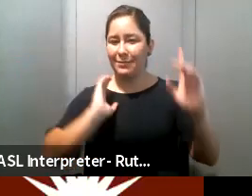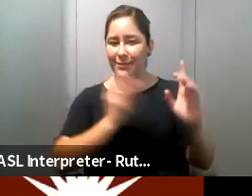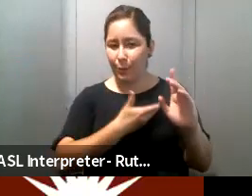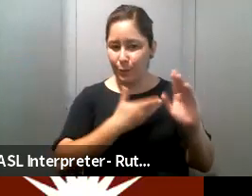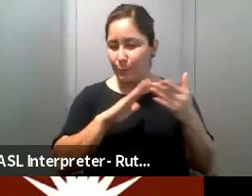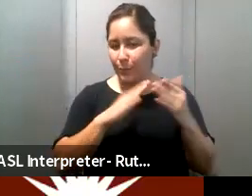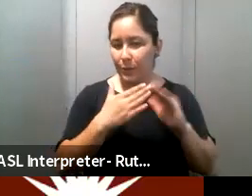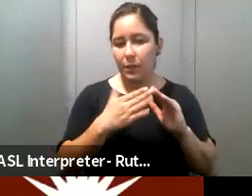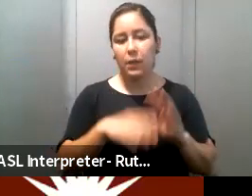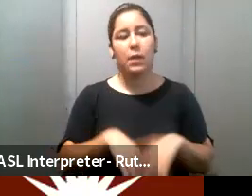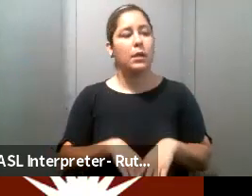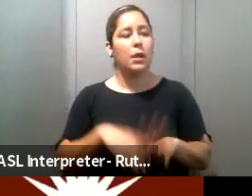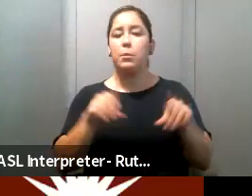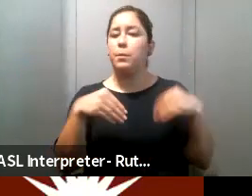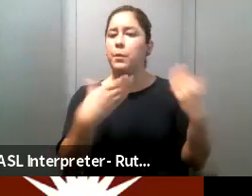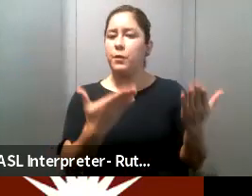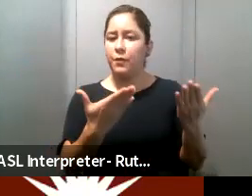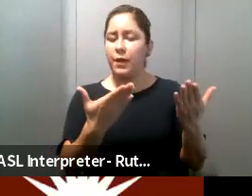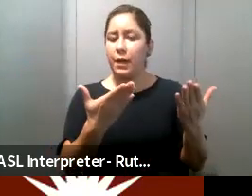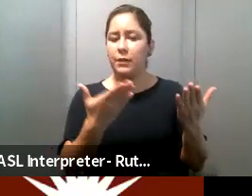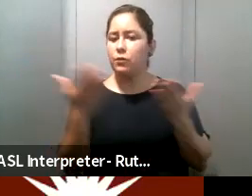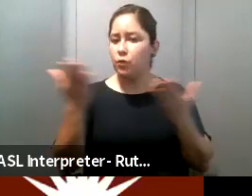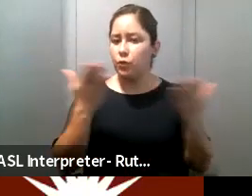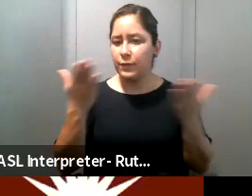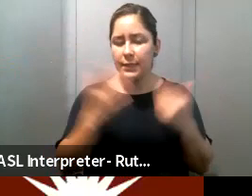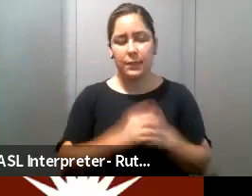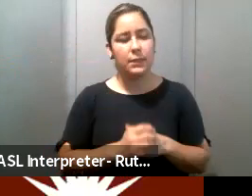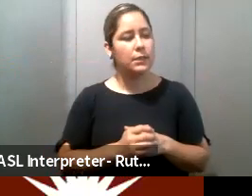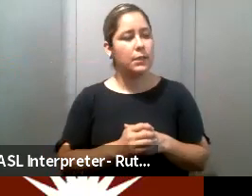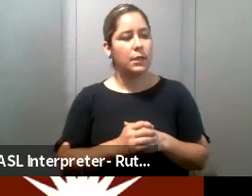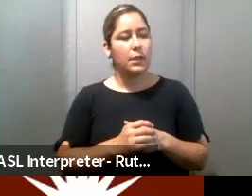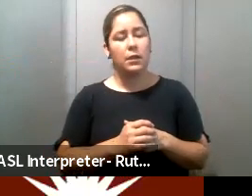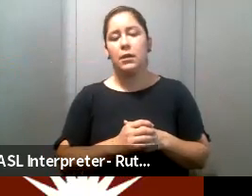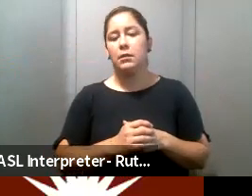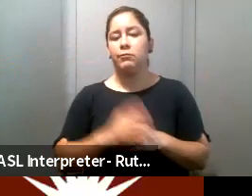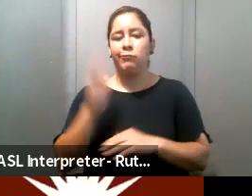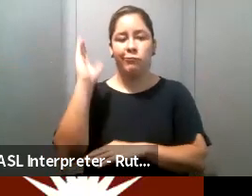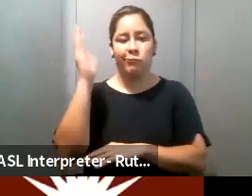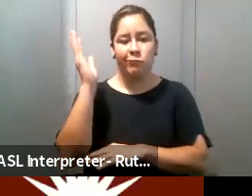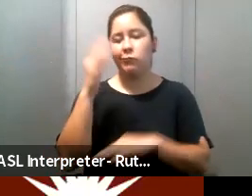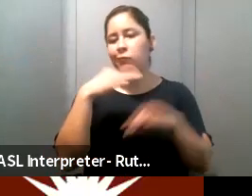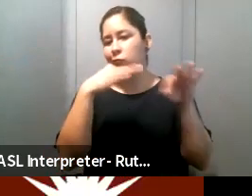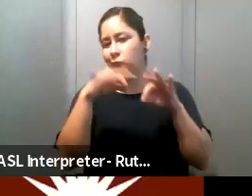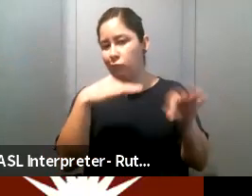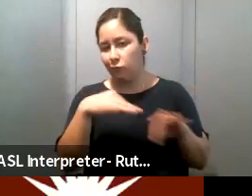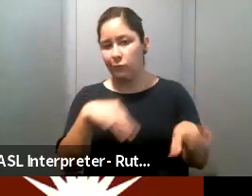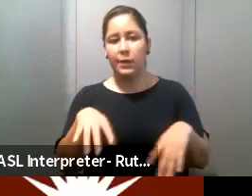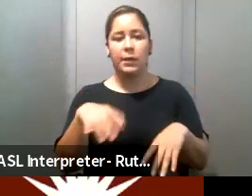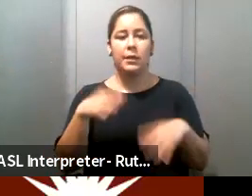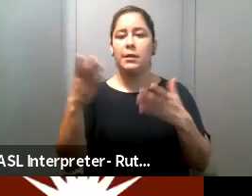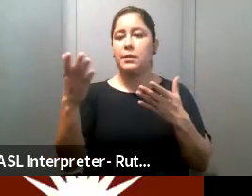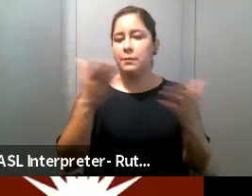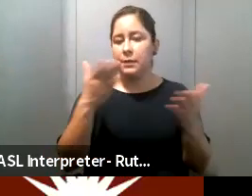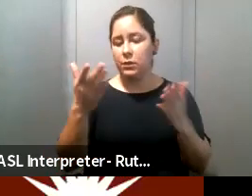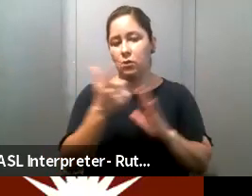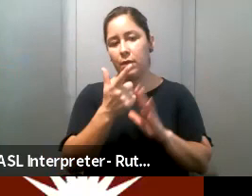servicios, derechos, presentaciones, derechos laborales, a libros migratorios. Y aquí voy a poner, no sé si Marcela pueda